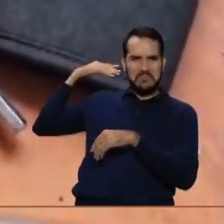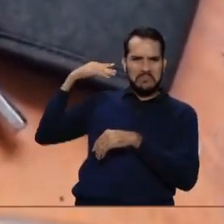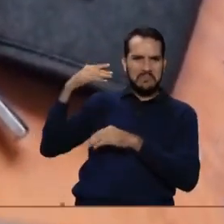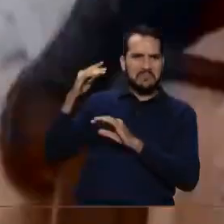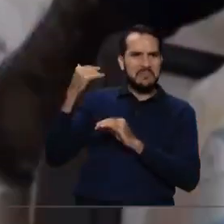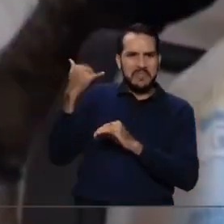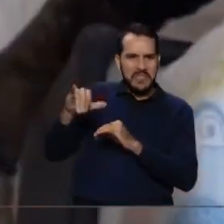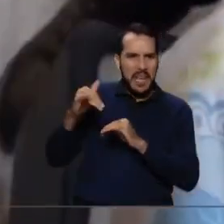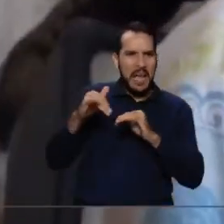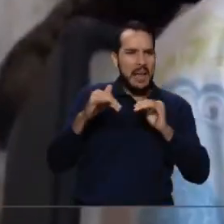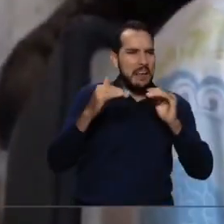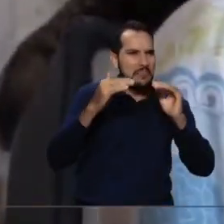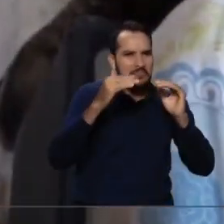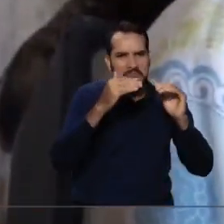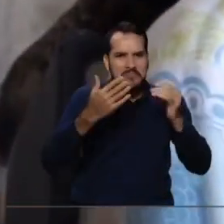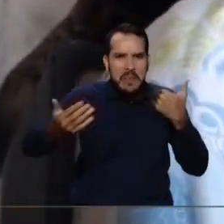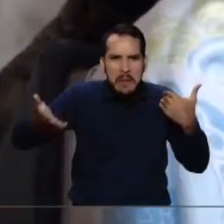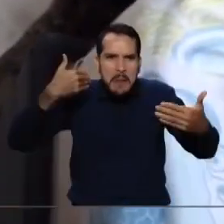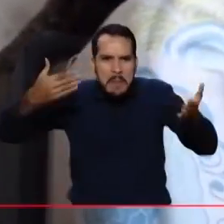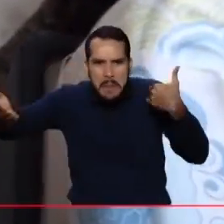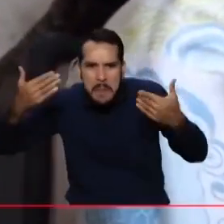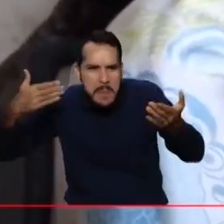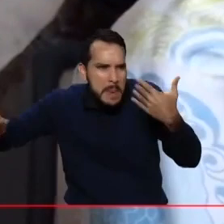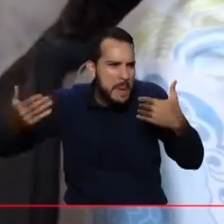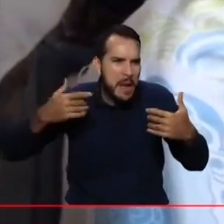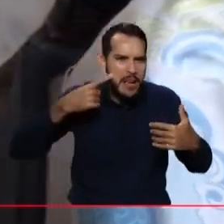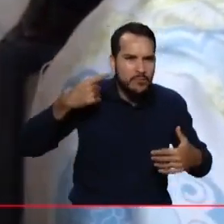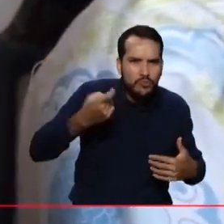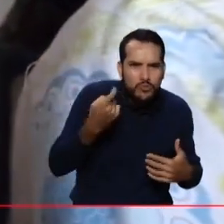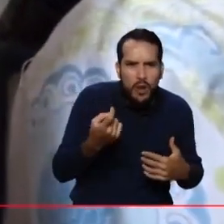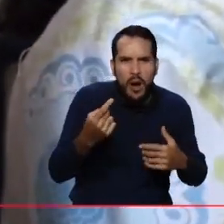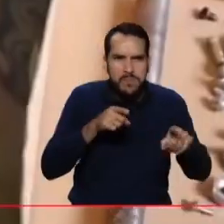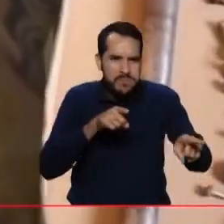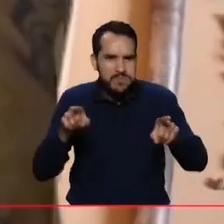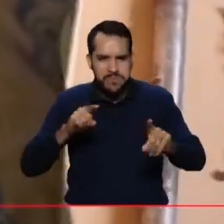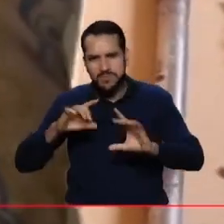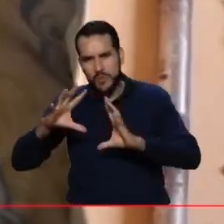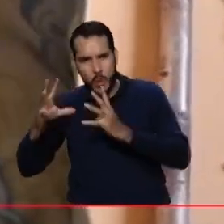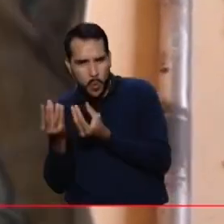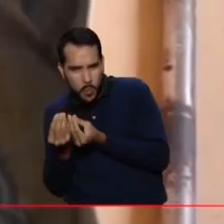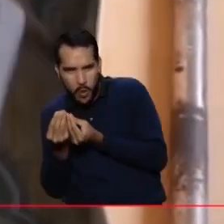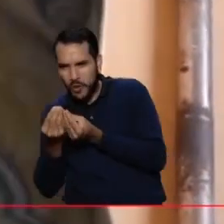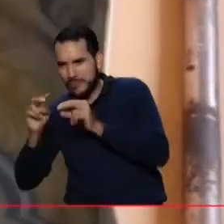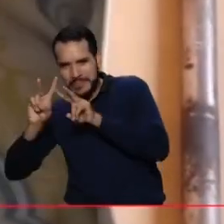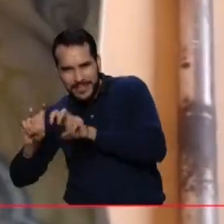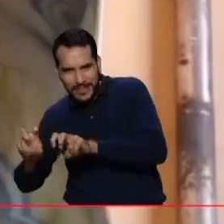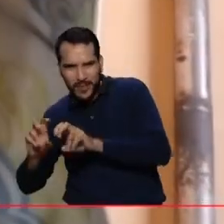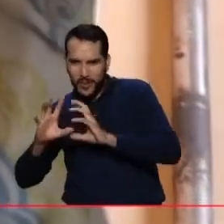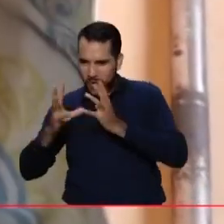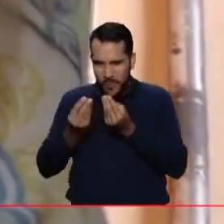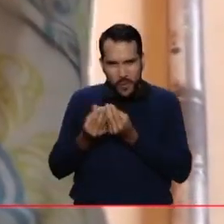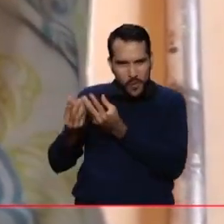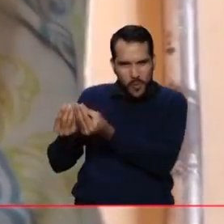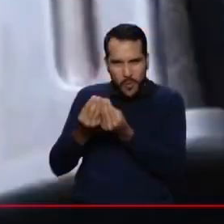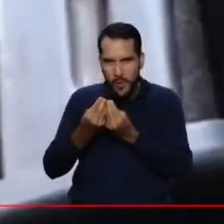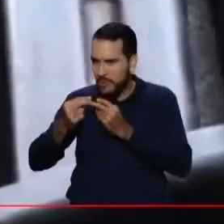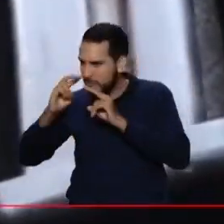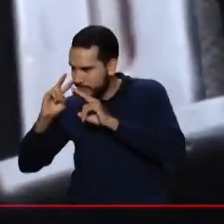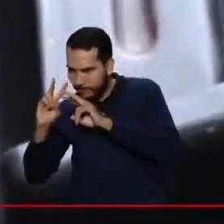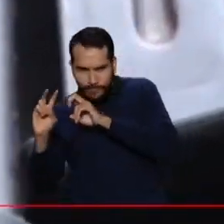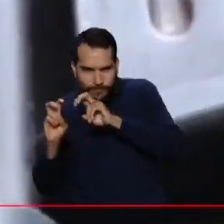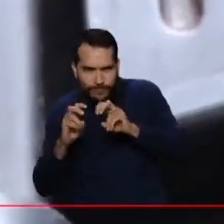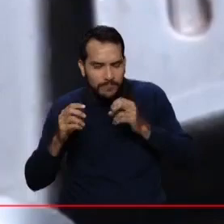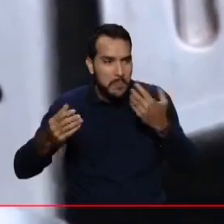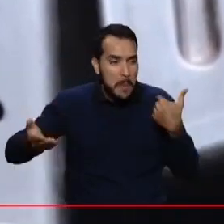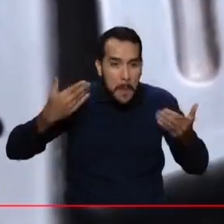allanamiento, en un trabajo articulado con el Cuerpo Técnico de Investigación Criminal, la Seccional de Investigación Criminal, en el barrio Marroquín de